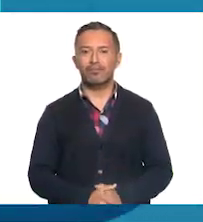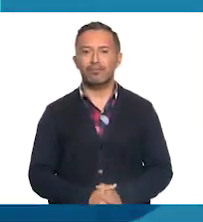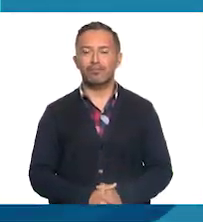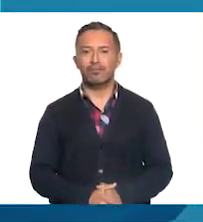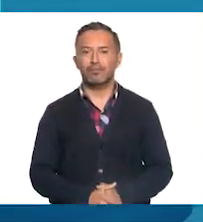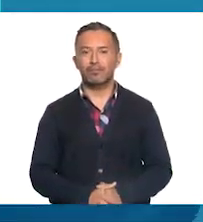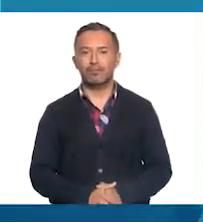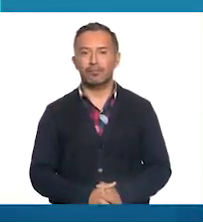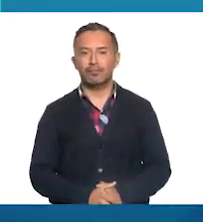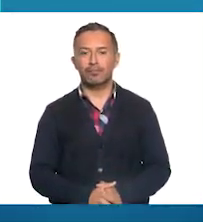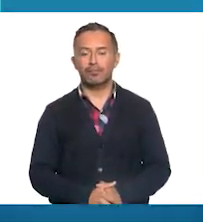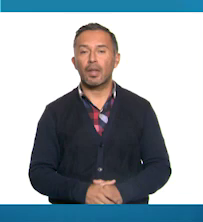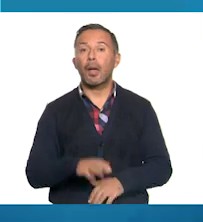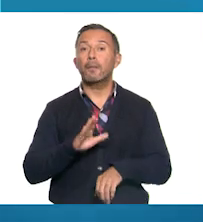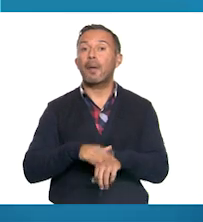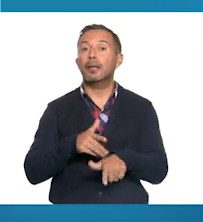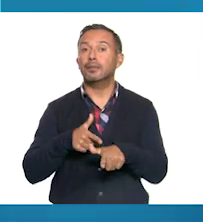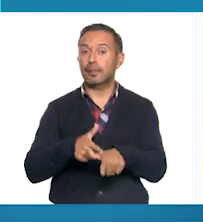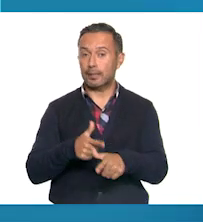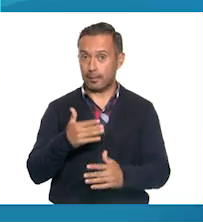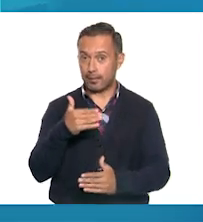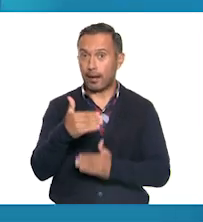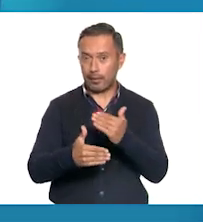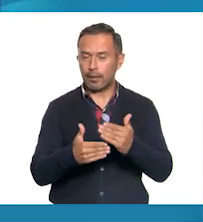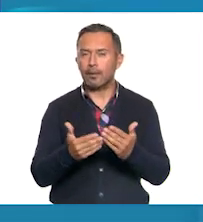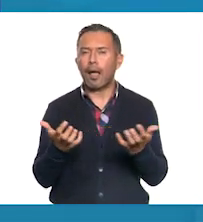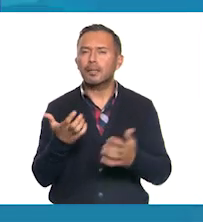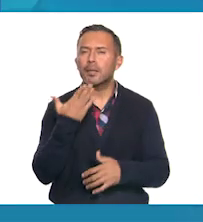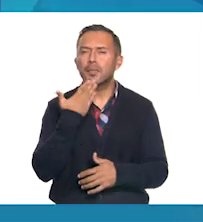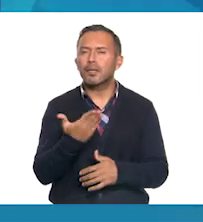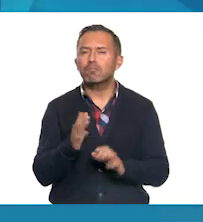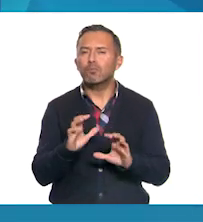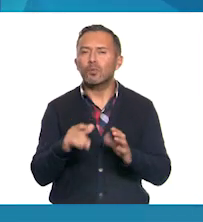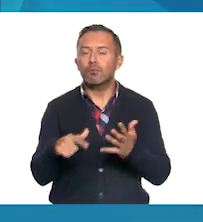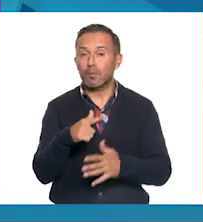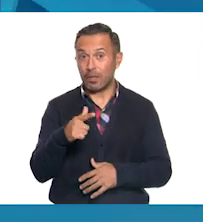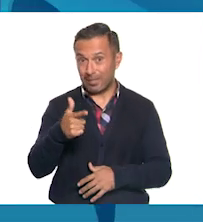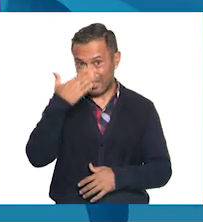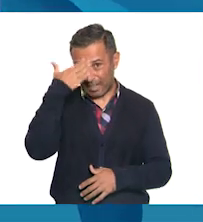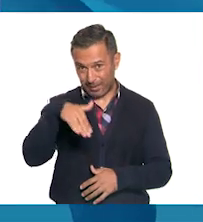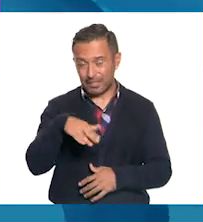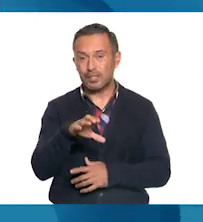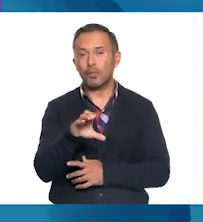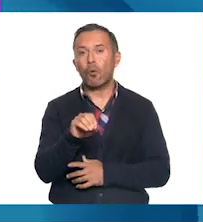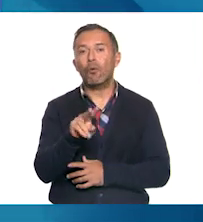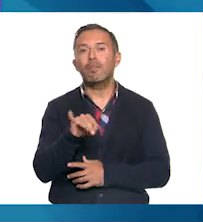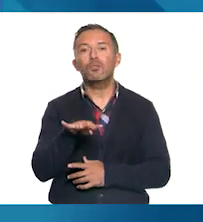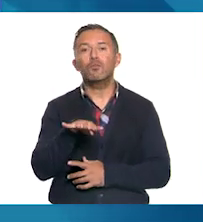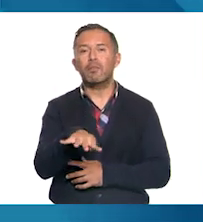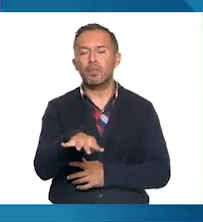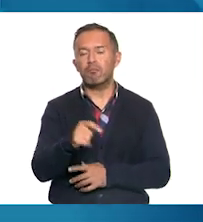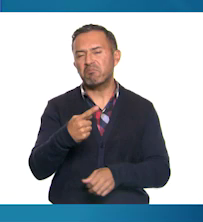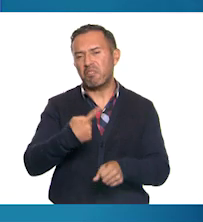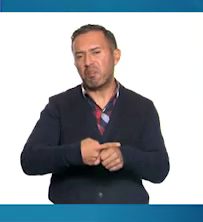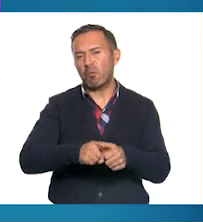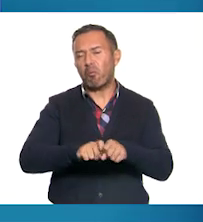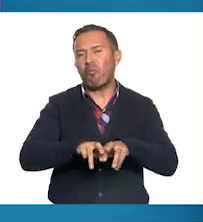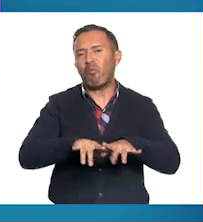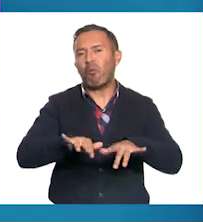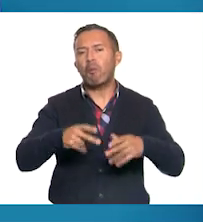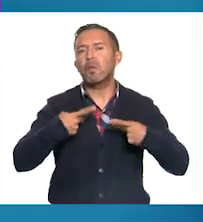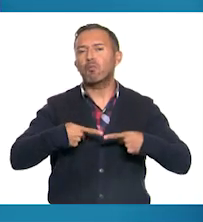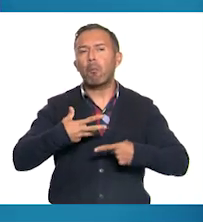Buenas prácticas para seguir adelante. Como todos sabemos, la COVID-19 es una enfermedad que se contagia muy fácilmente entre